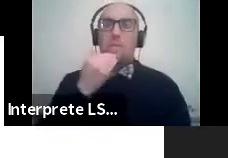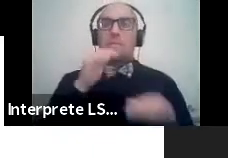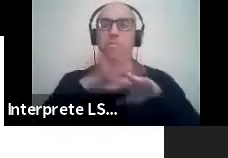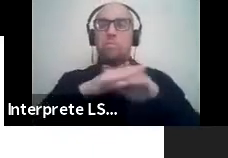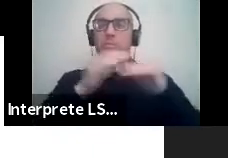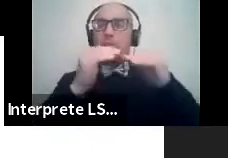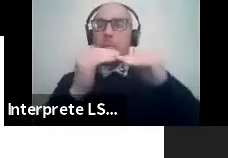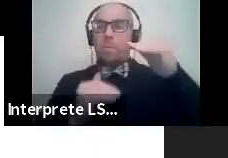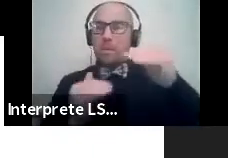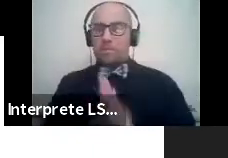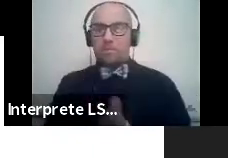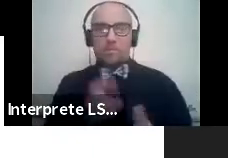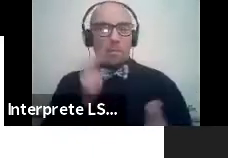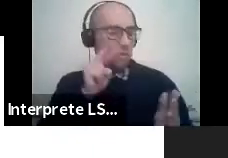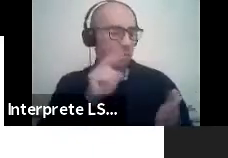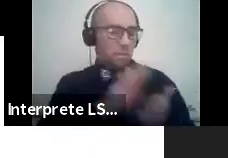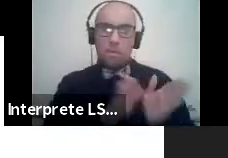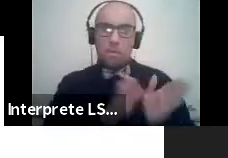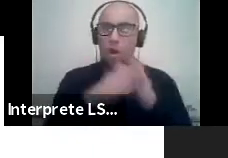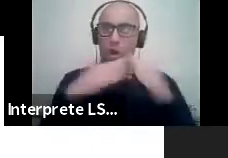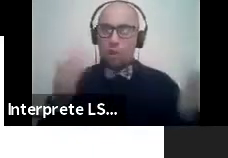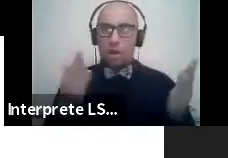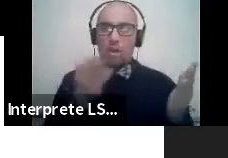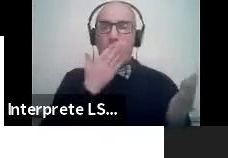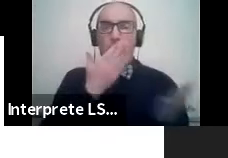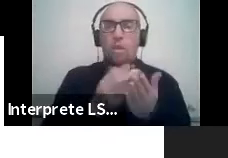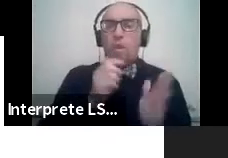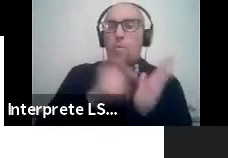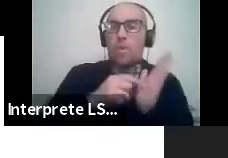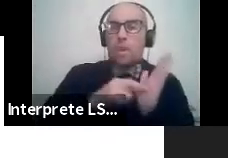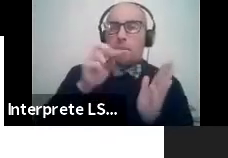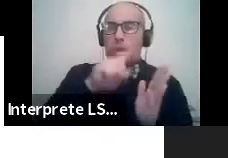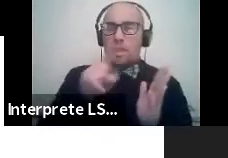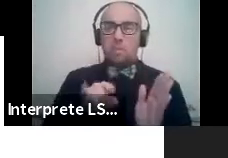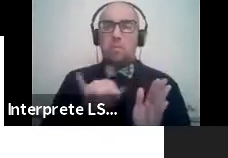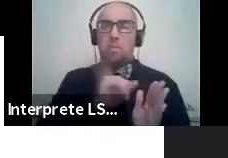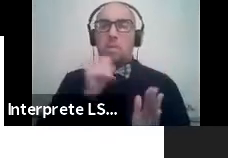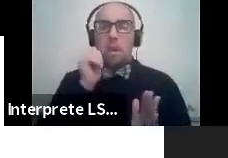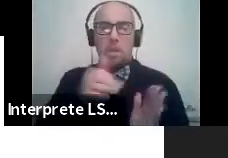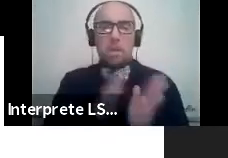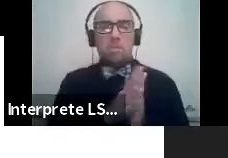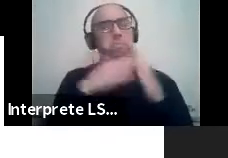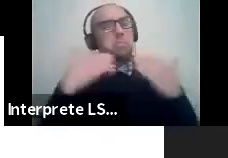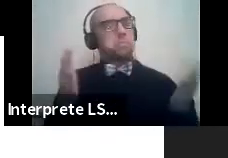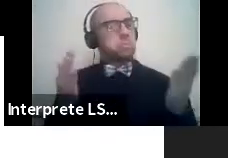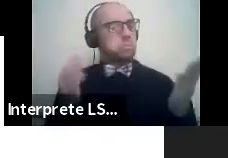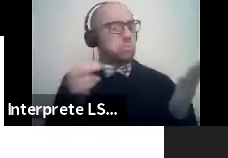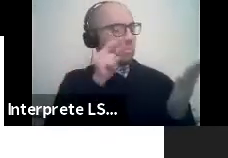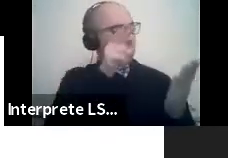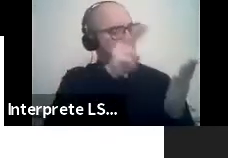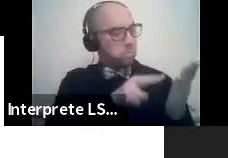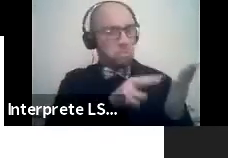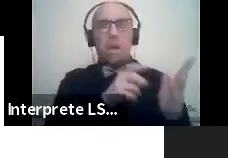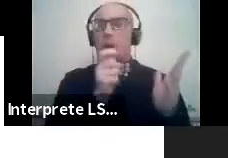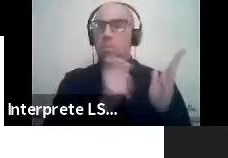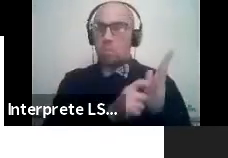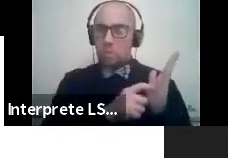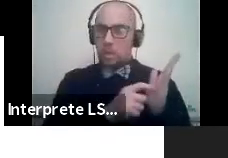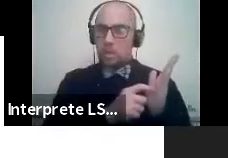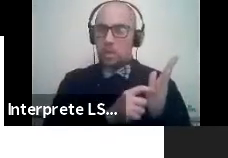cierto?, las portadas del Mercurio, cada vez que salen los puntajes, ¿ah?, los primeros puntajes en matemáticas, muy pocas veces hay